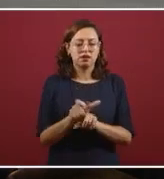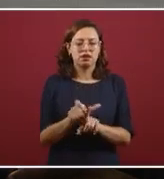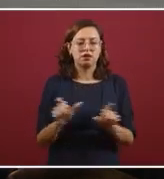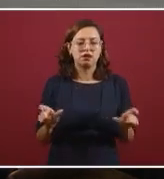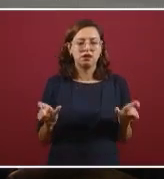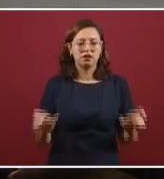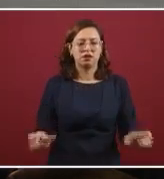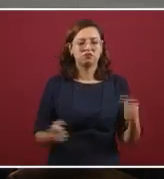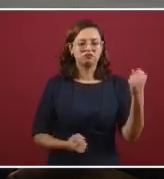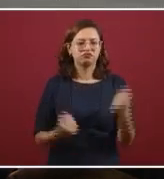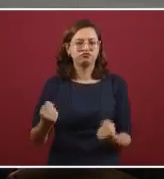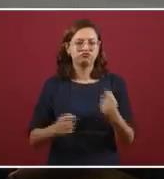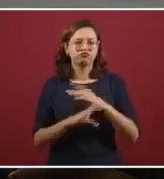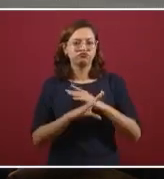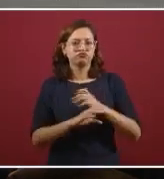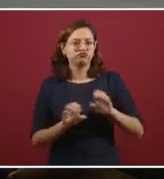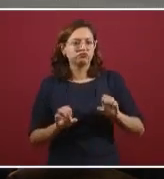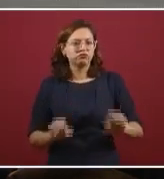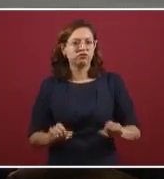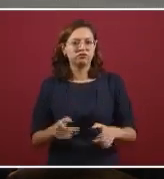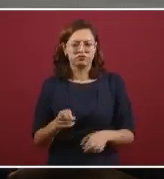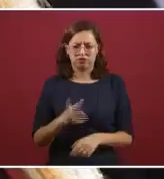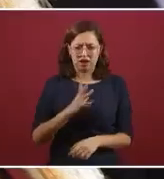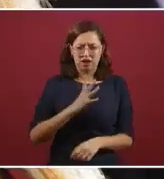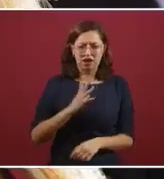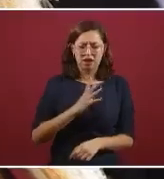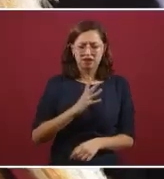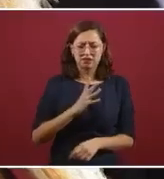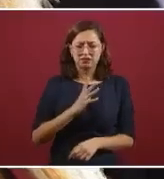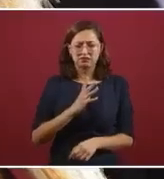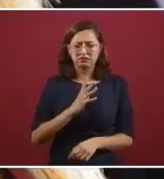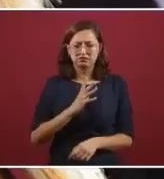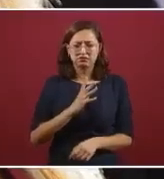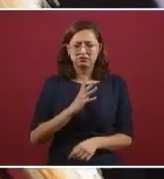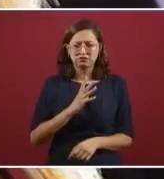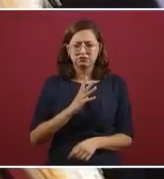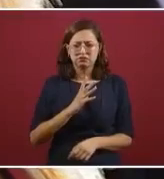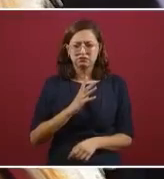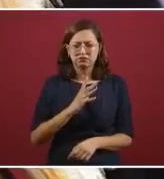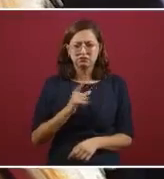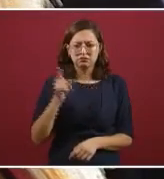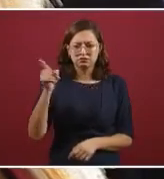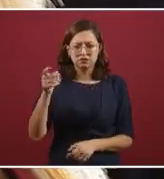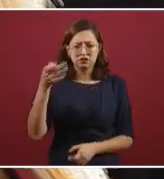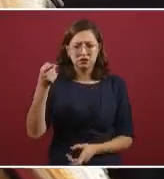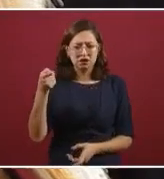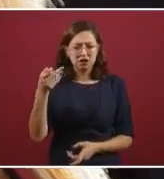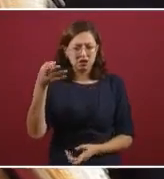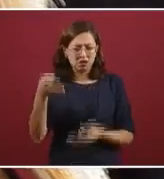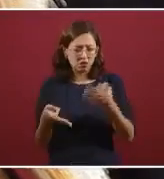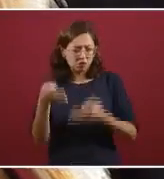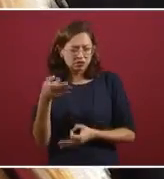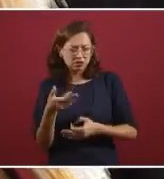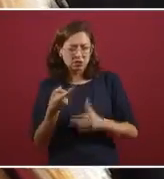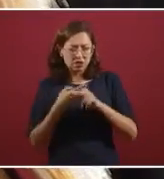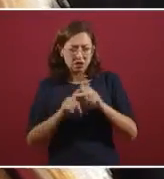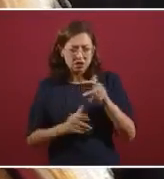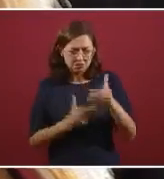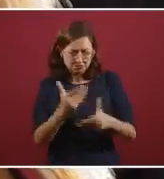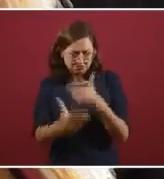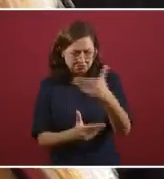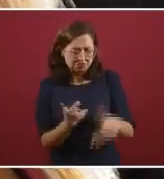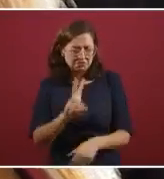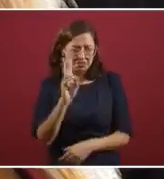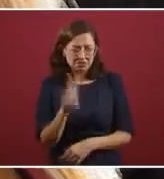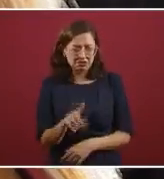que sus familiares. Usted acaba de decir que también se podría tener ahí un alcance de la justicia. ¿Esto es cierto? Y si se le van a